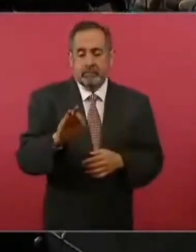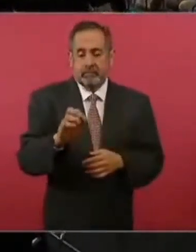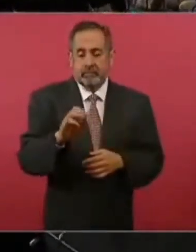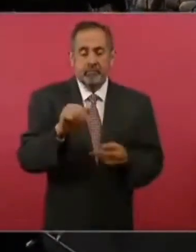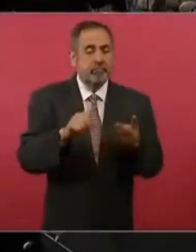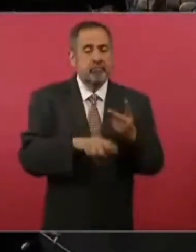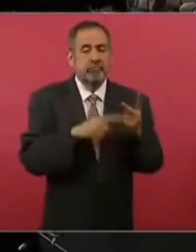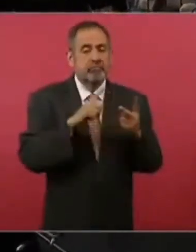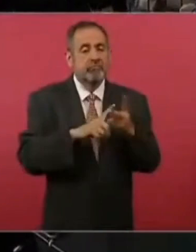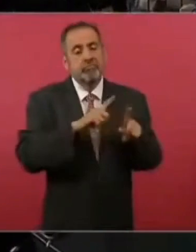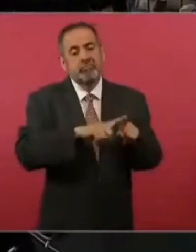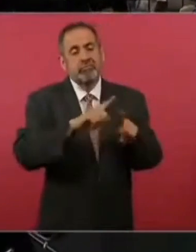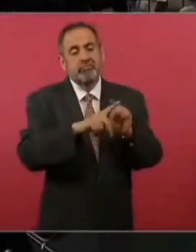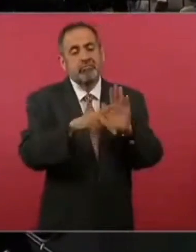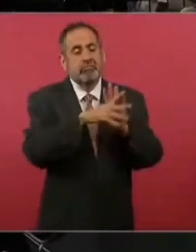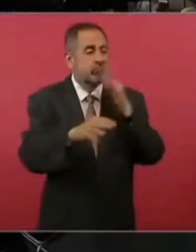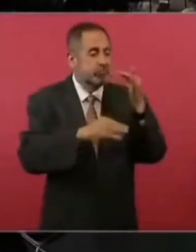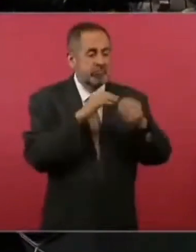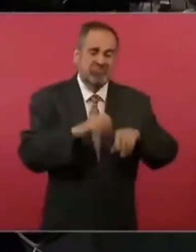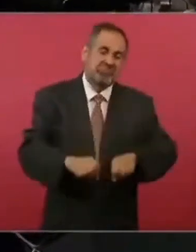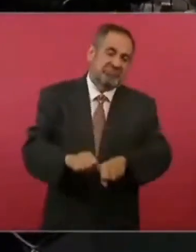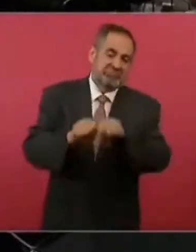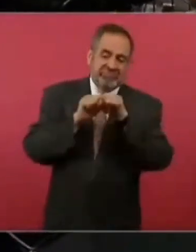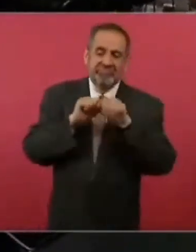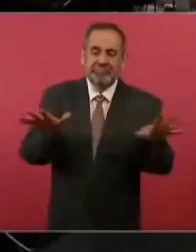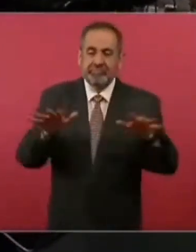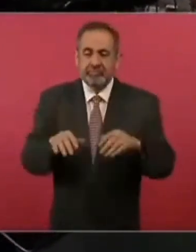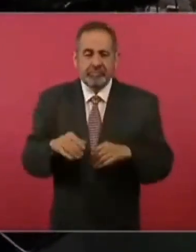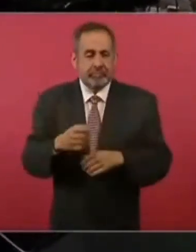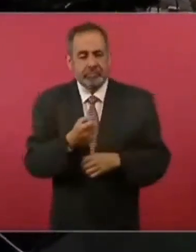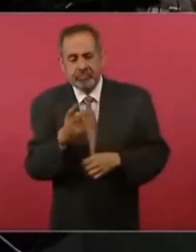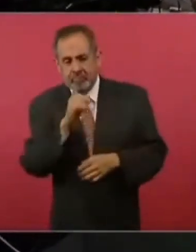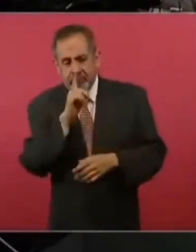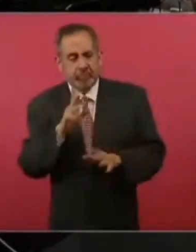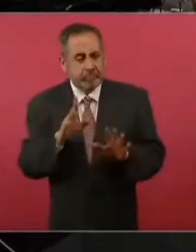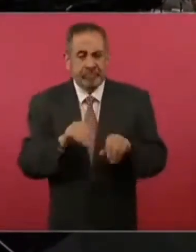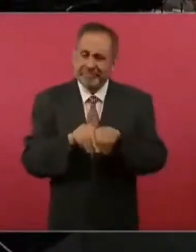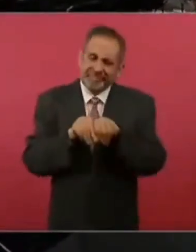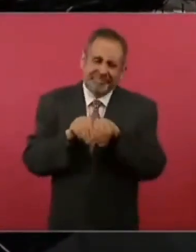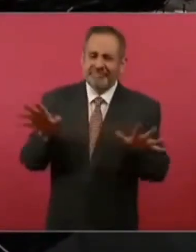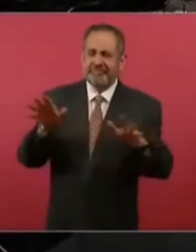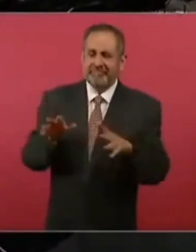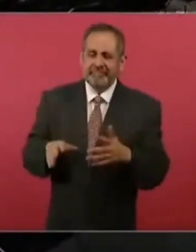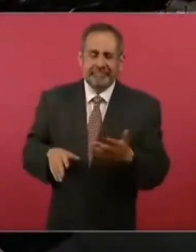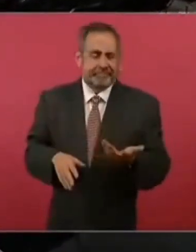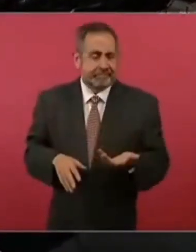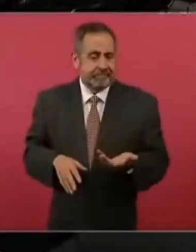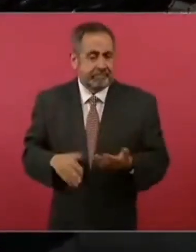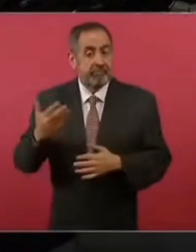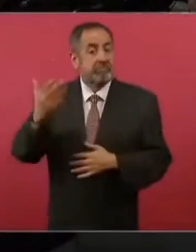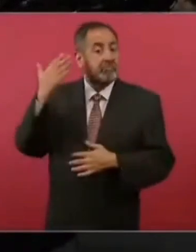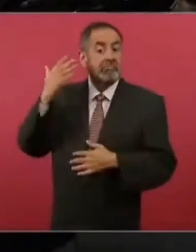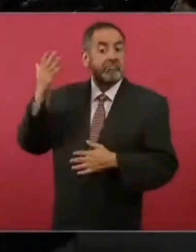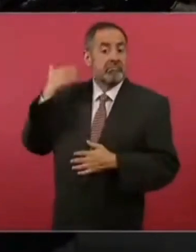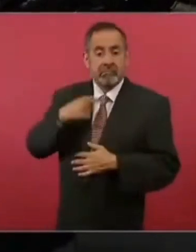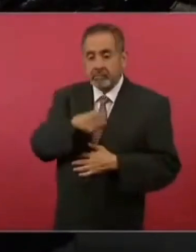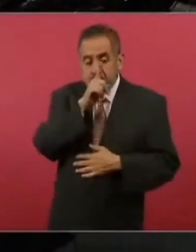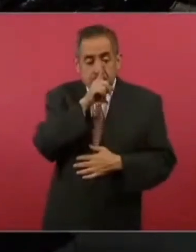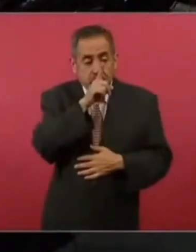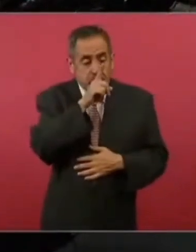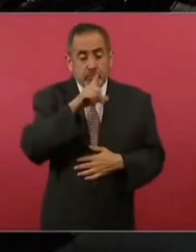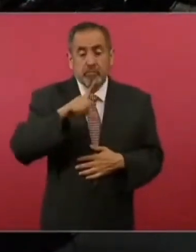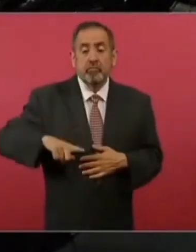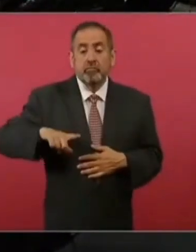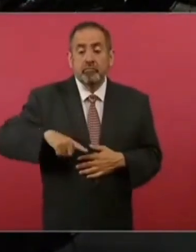y seguramente en todos los medios, con honrosas excepciones. Pero antes se